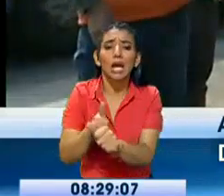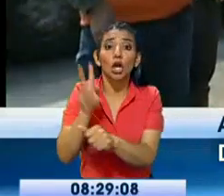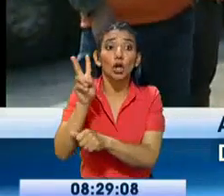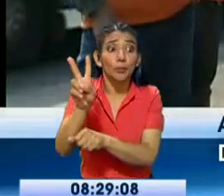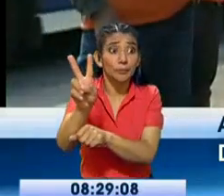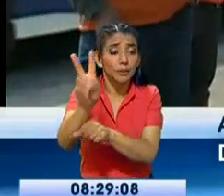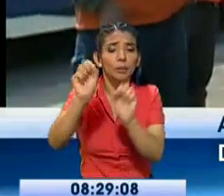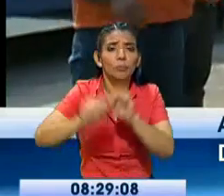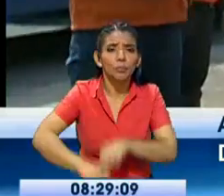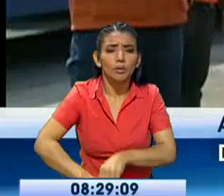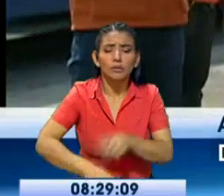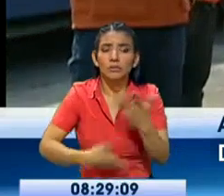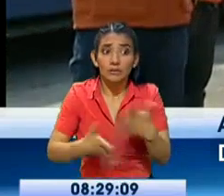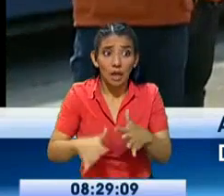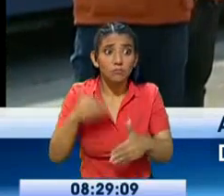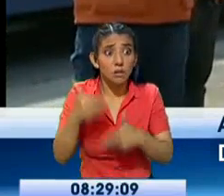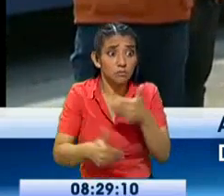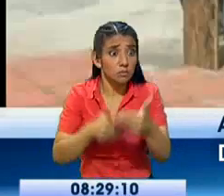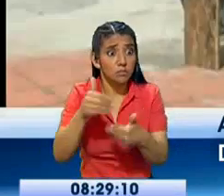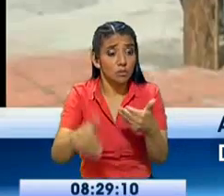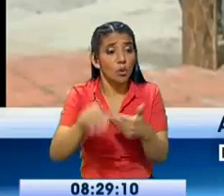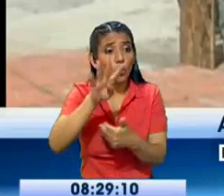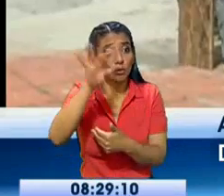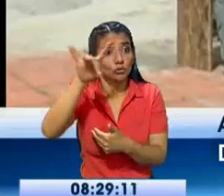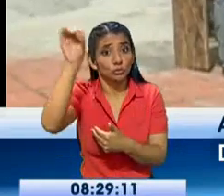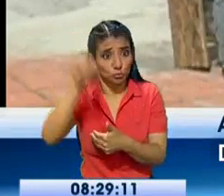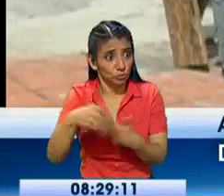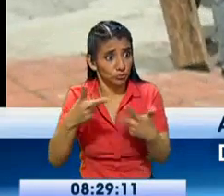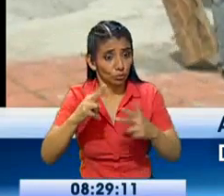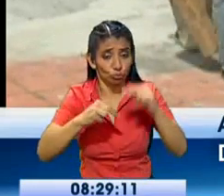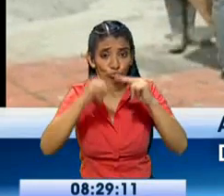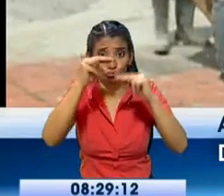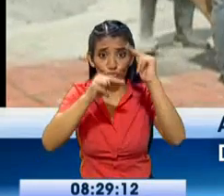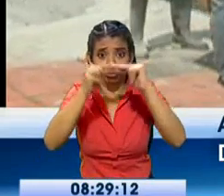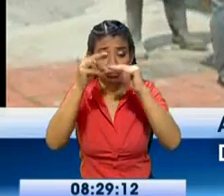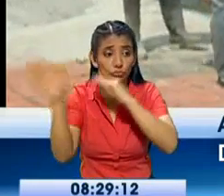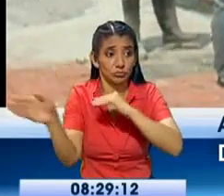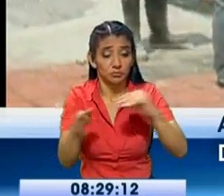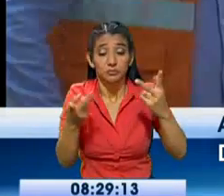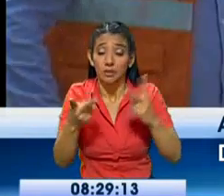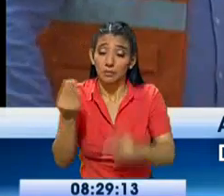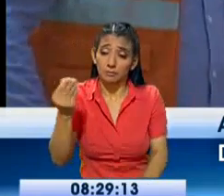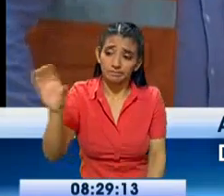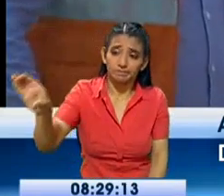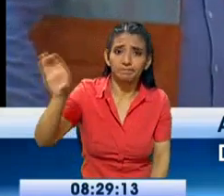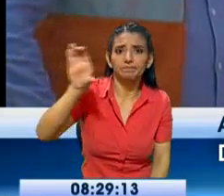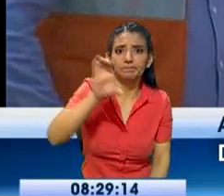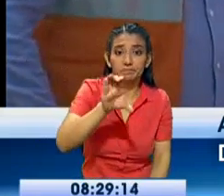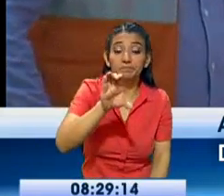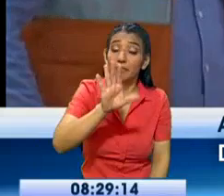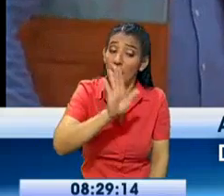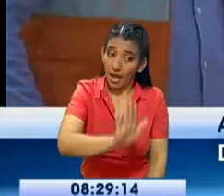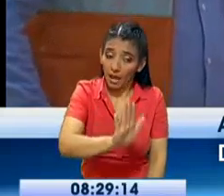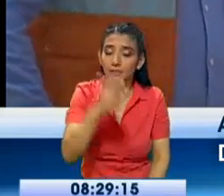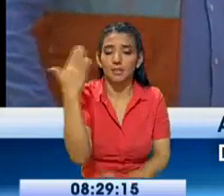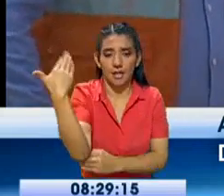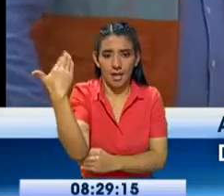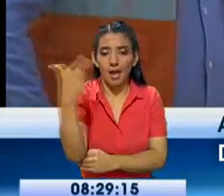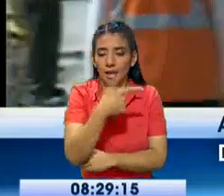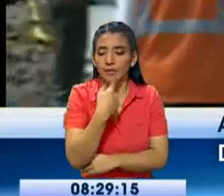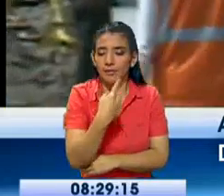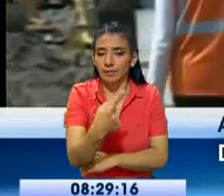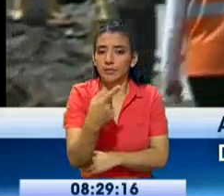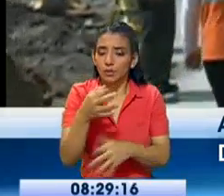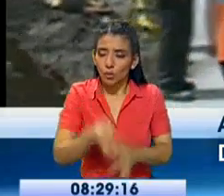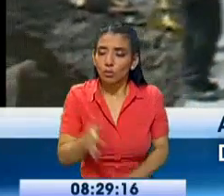un avance del 48%. Además, cuenta con una importante inversión. Así lo mencionó el burgomaestre